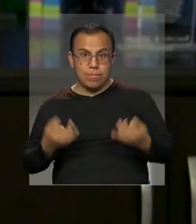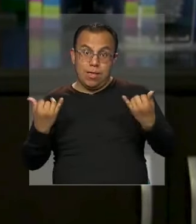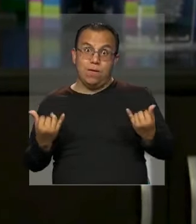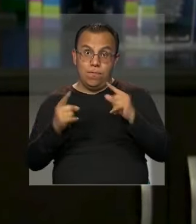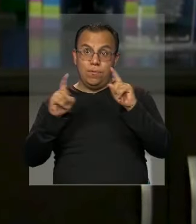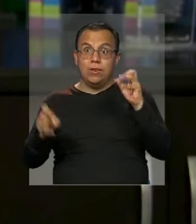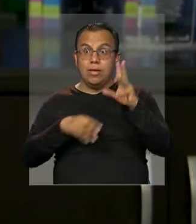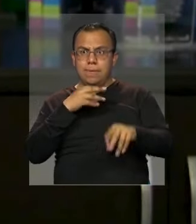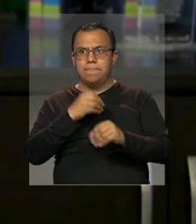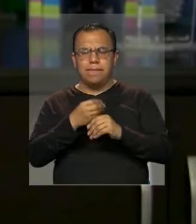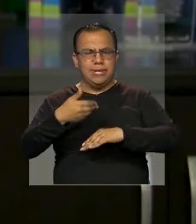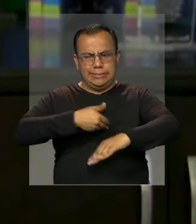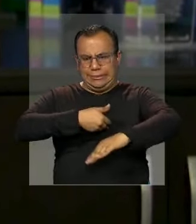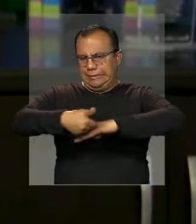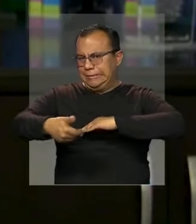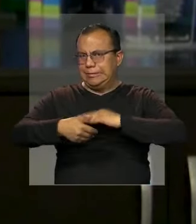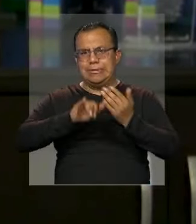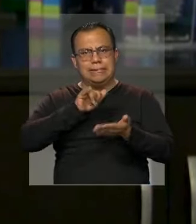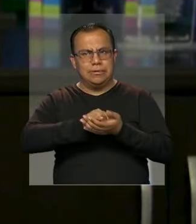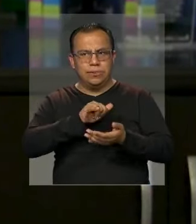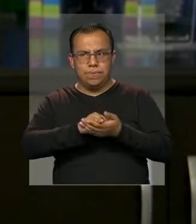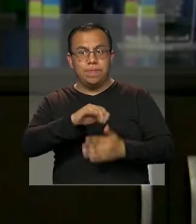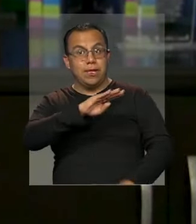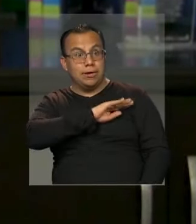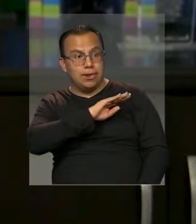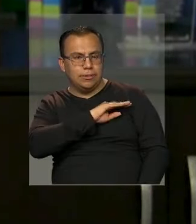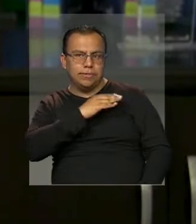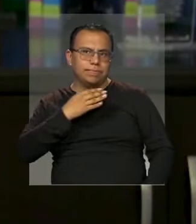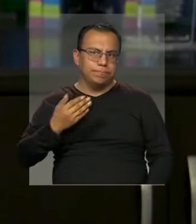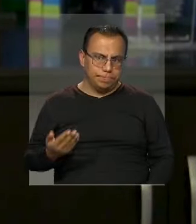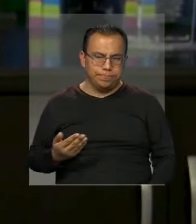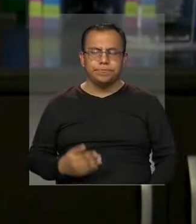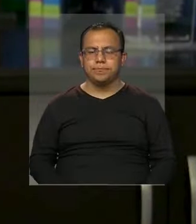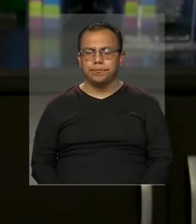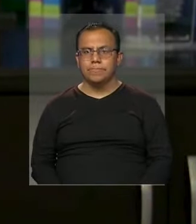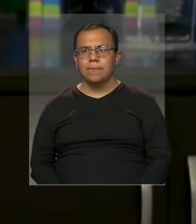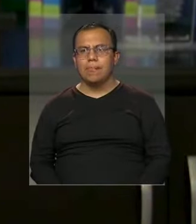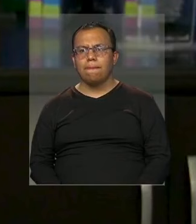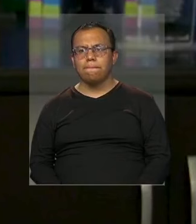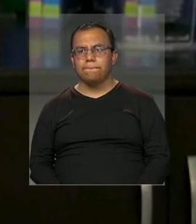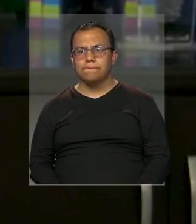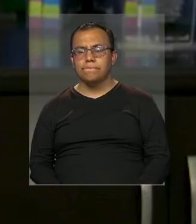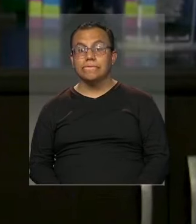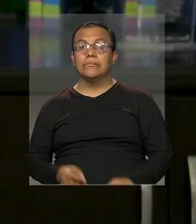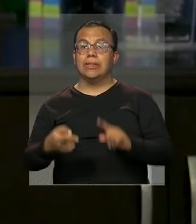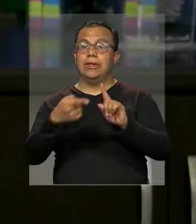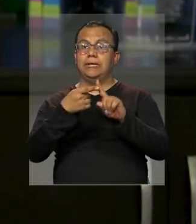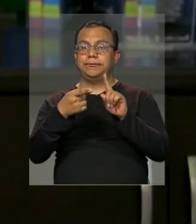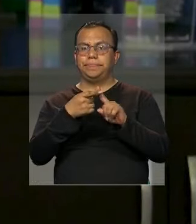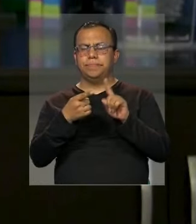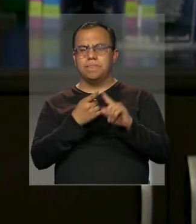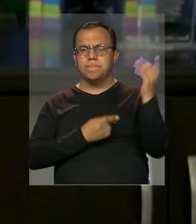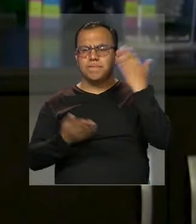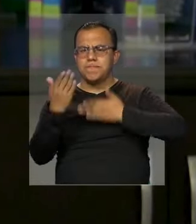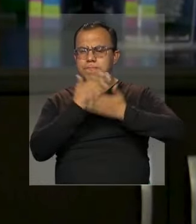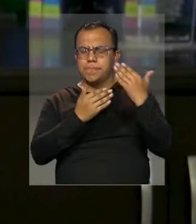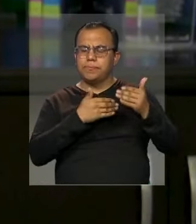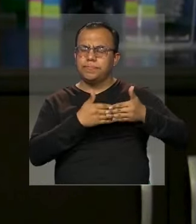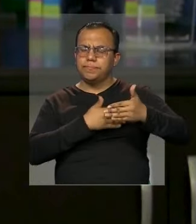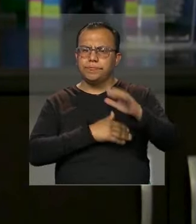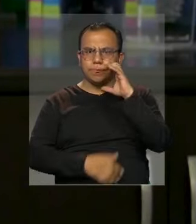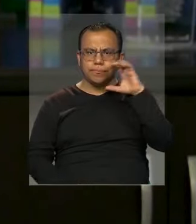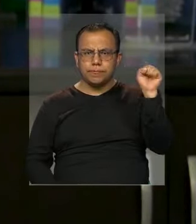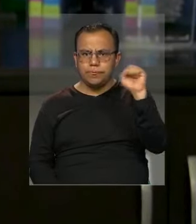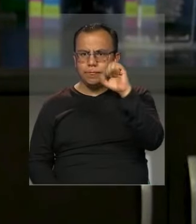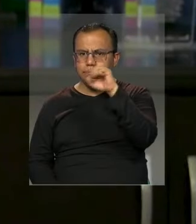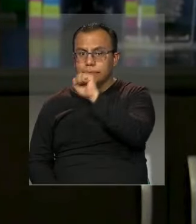Además, porque es una solicitud que me ha hecho constantemente el alcalde, ¿no? Digamos, una primera medida es pilotearlo, identificar nosotras